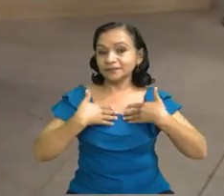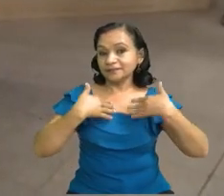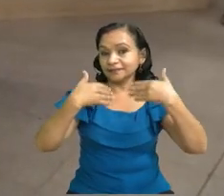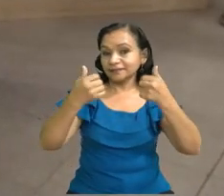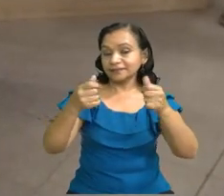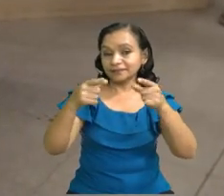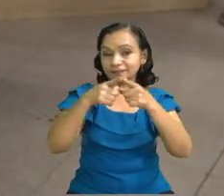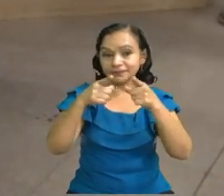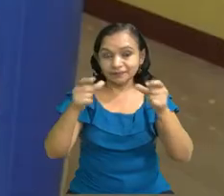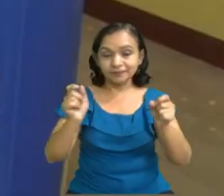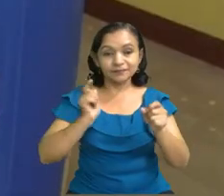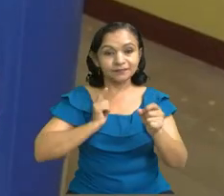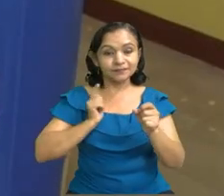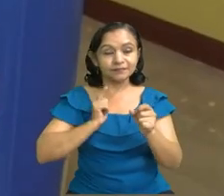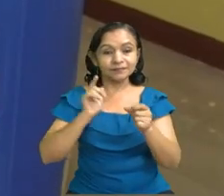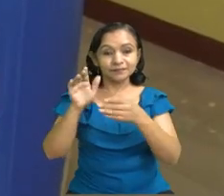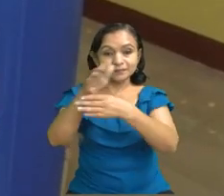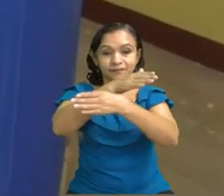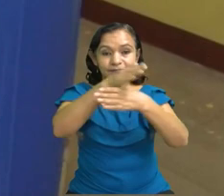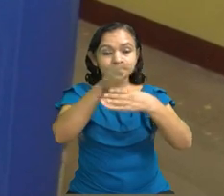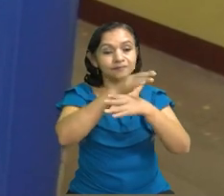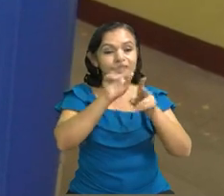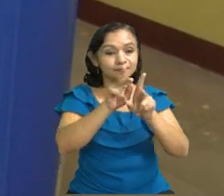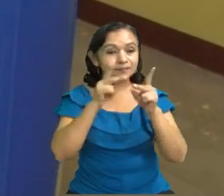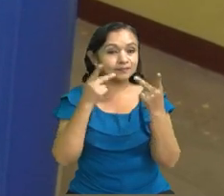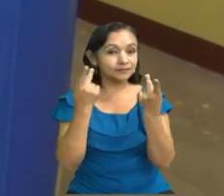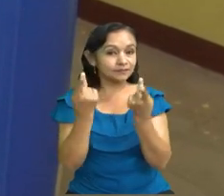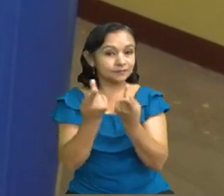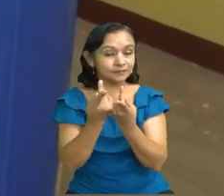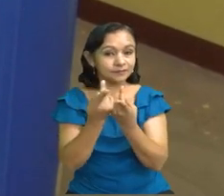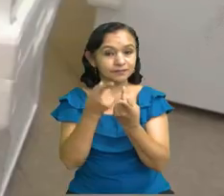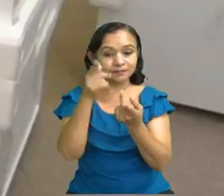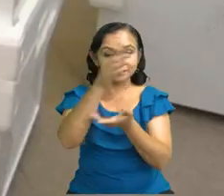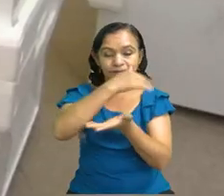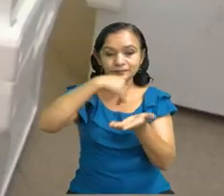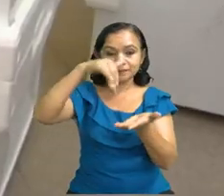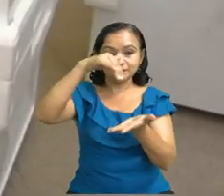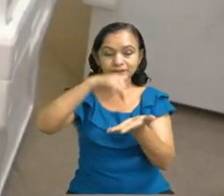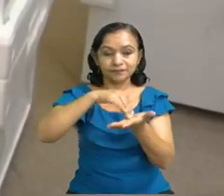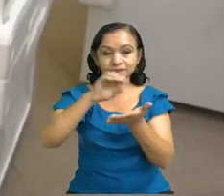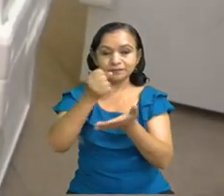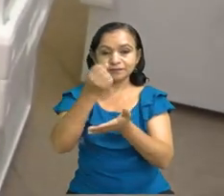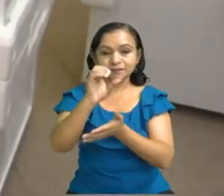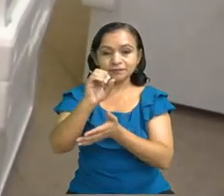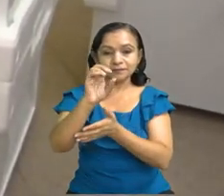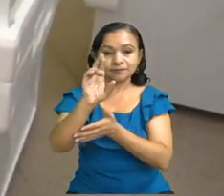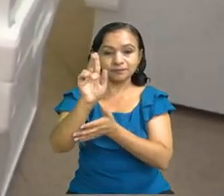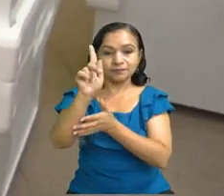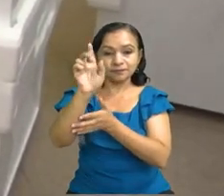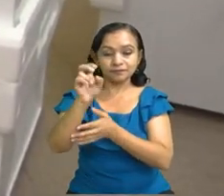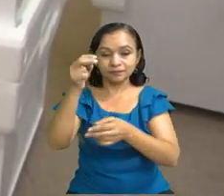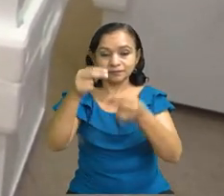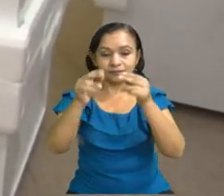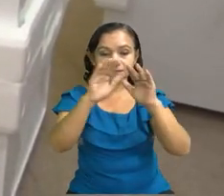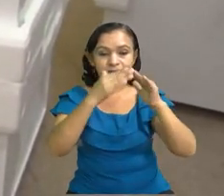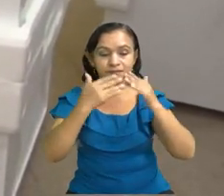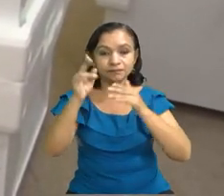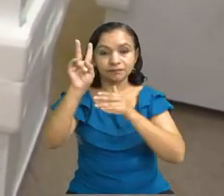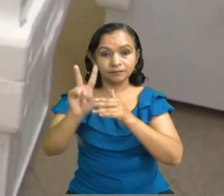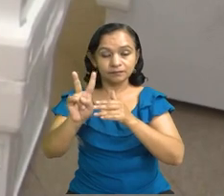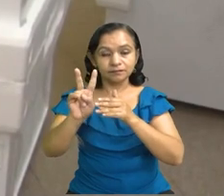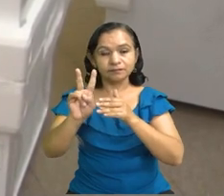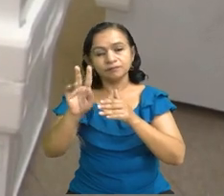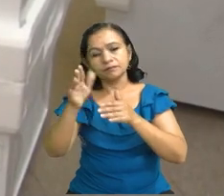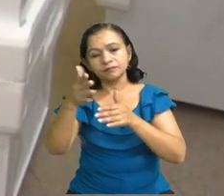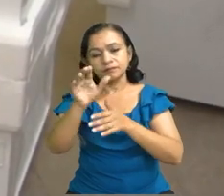Managua que cuentan con mayor universo de pobladores. Tal es el caso del Centro de Salud Sócrates Flores del Distrito 2, que cubre un universo